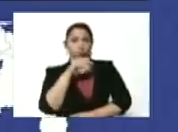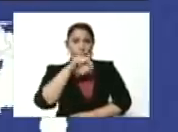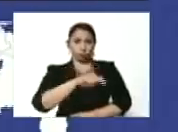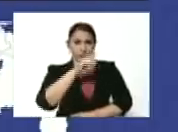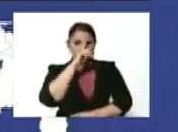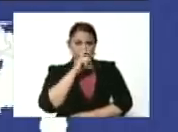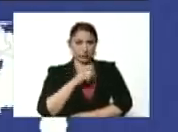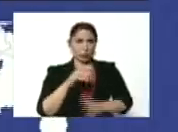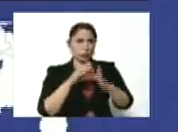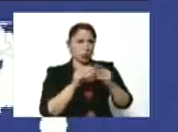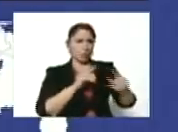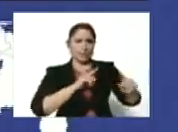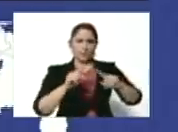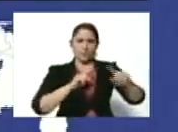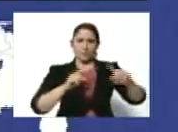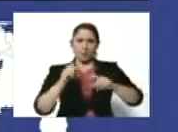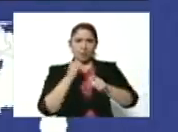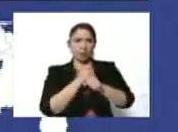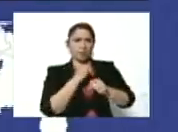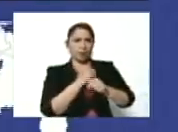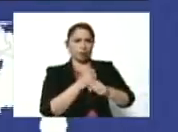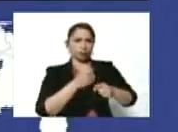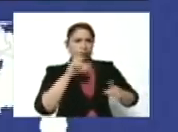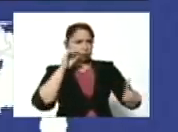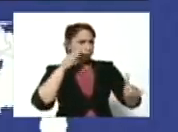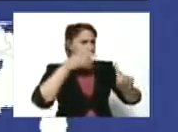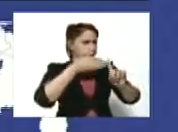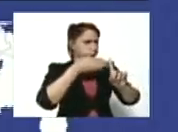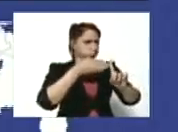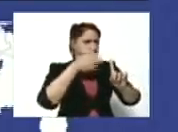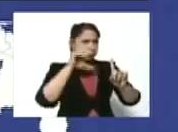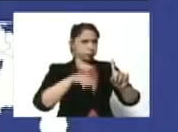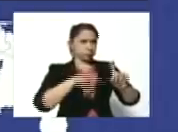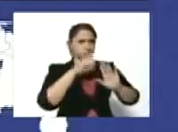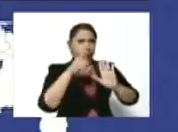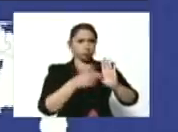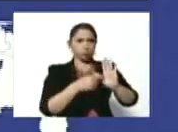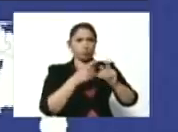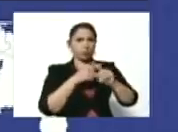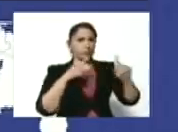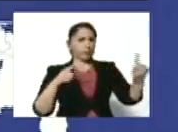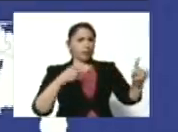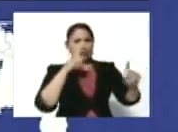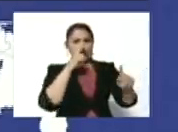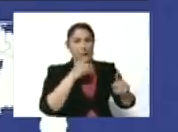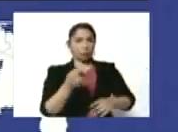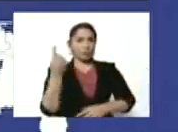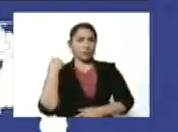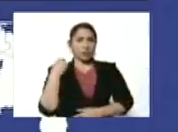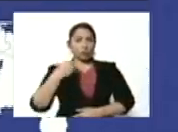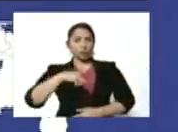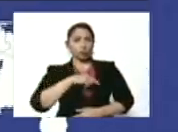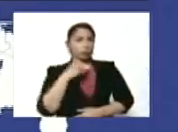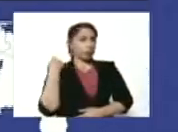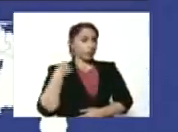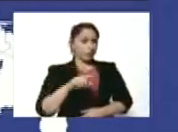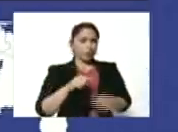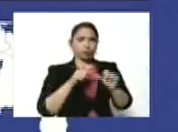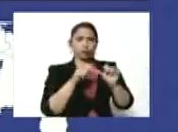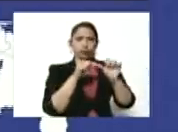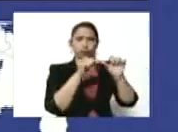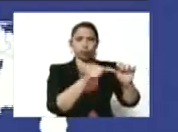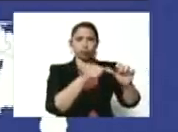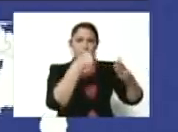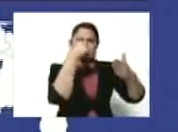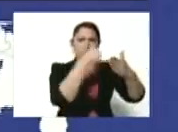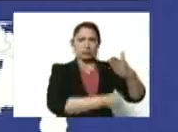todos aspiramos y trabajamos para ello, será totalmente diferente al 2020, aunque tendremos que continuar